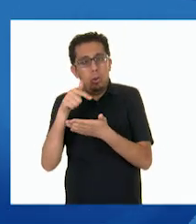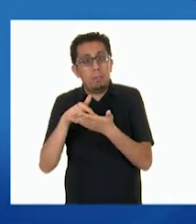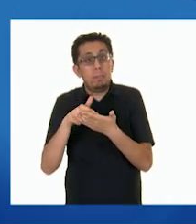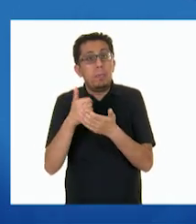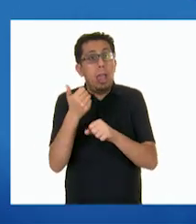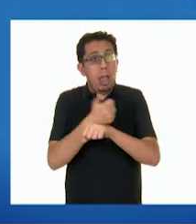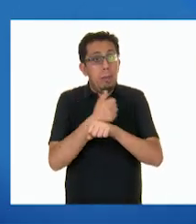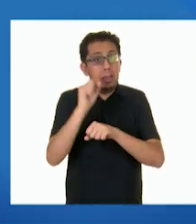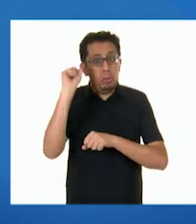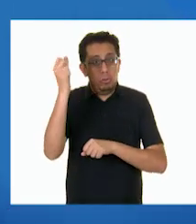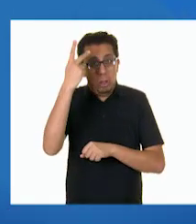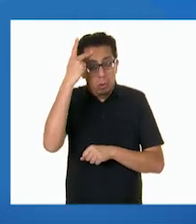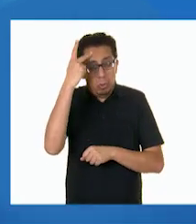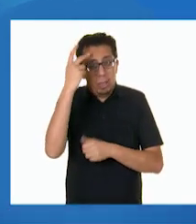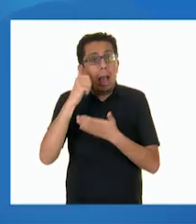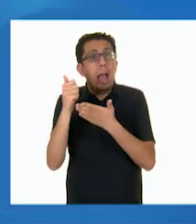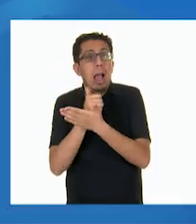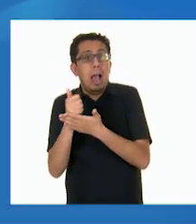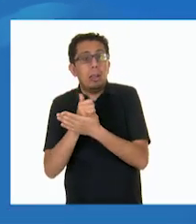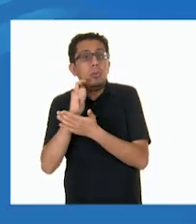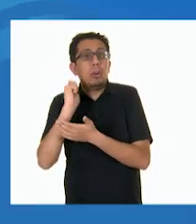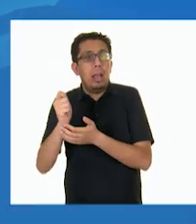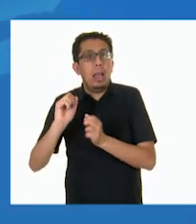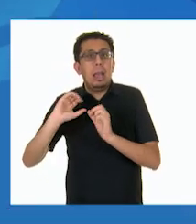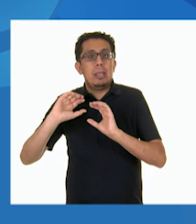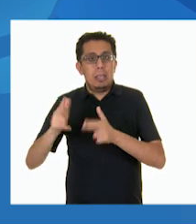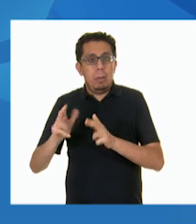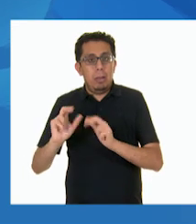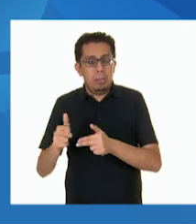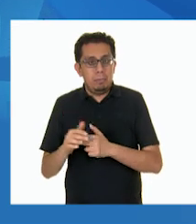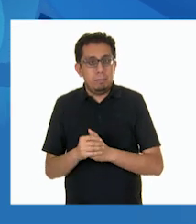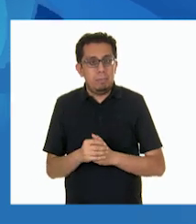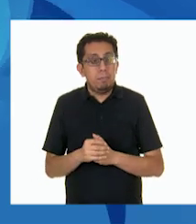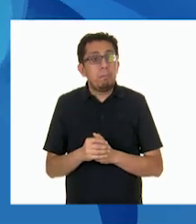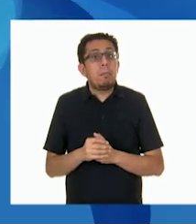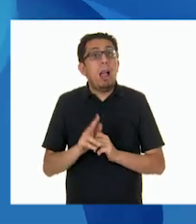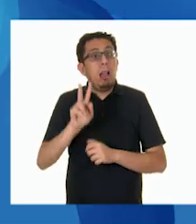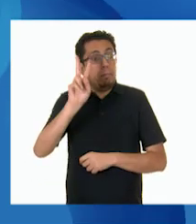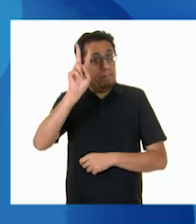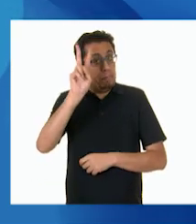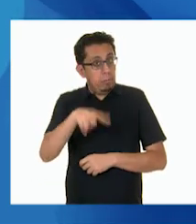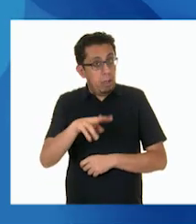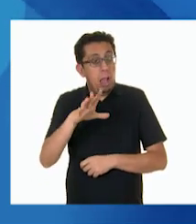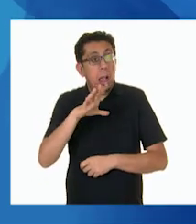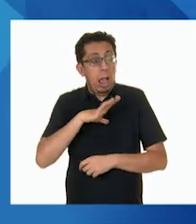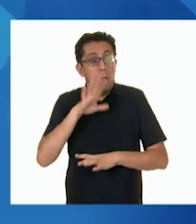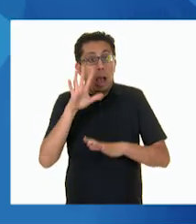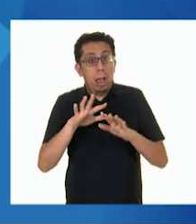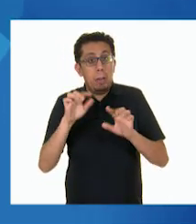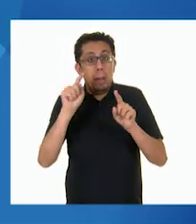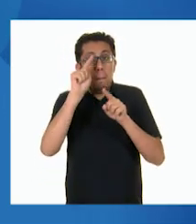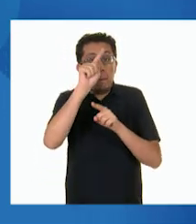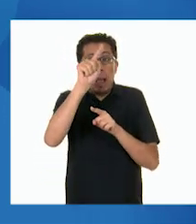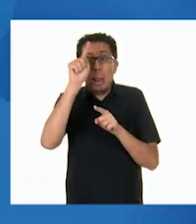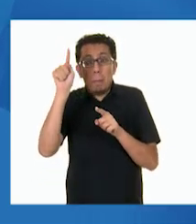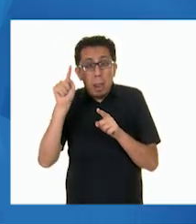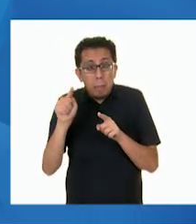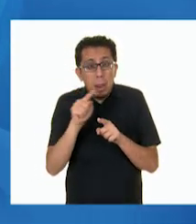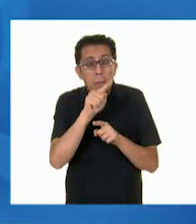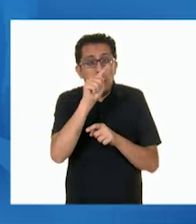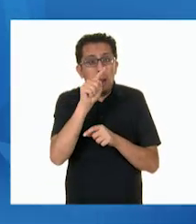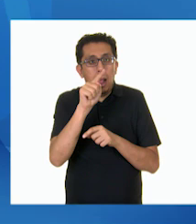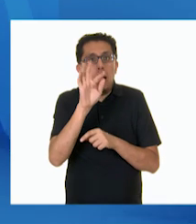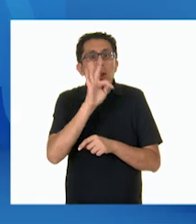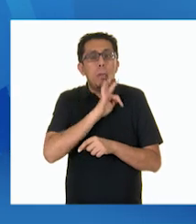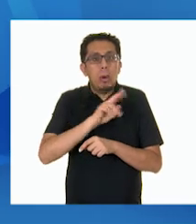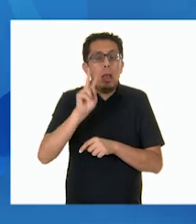Luis Ajá. y en azul las de Chiapas. Ay, cierto, y se corresponden los puntos. Y entonces puedes ver qué días hizo